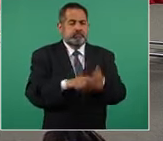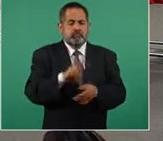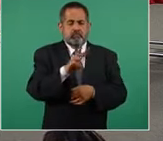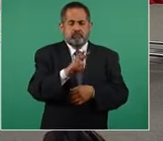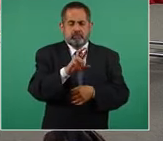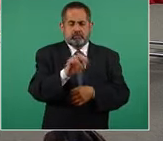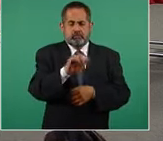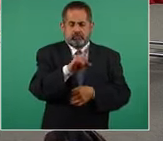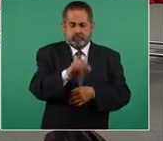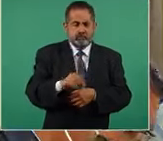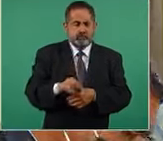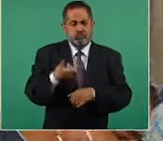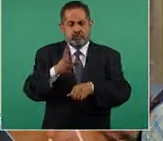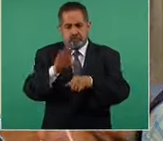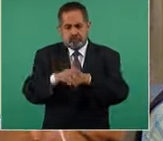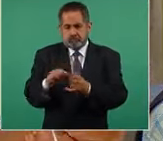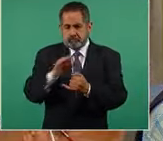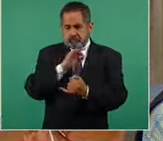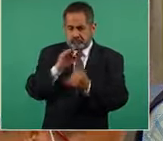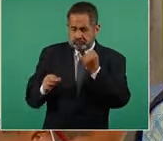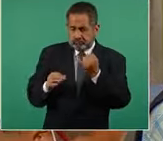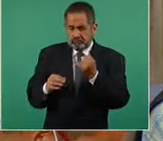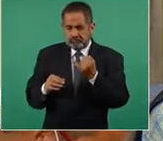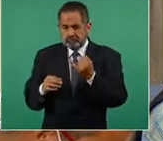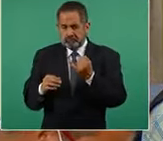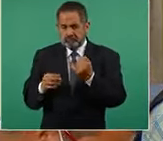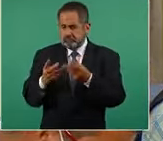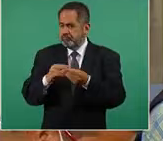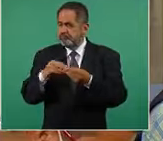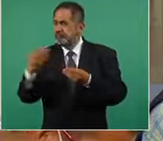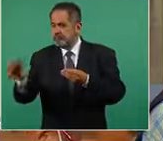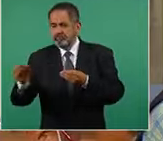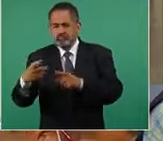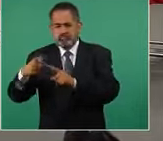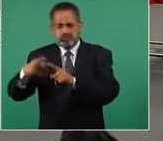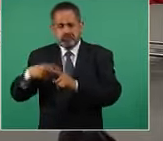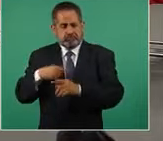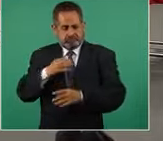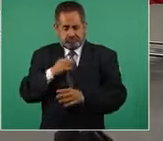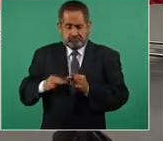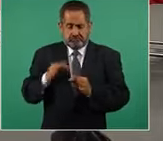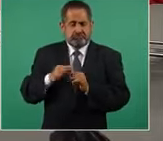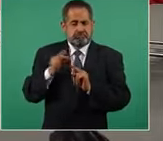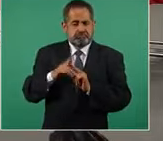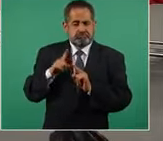Radio. Entonces, si me permite, al final de mis preguntas, dejarle la tarea.